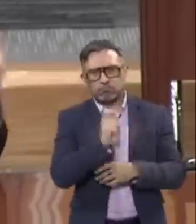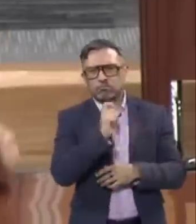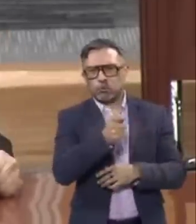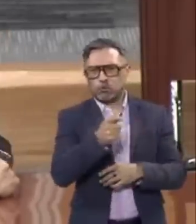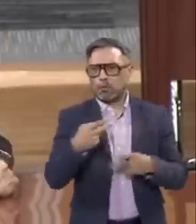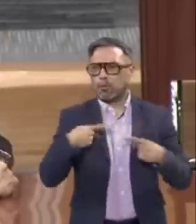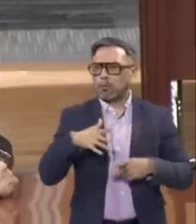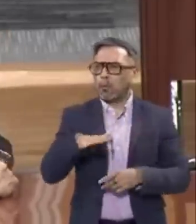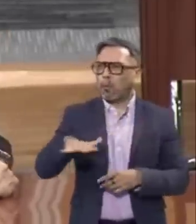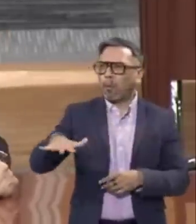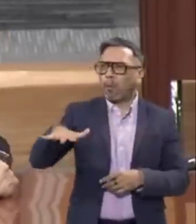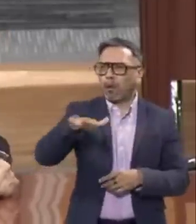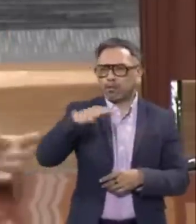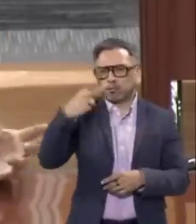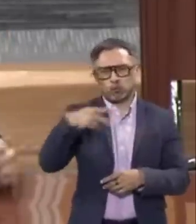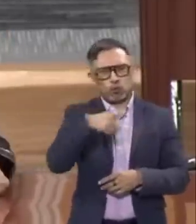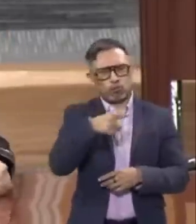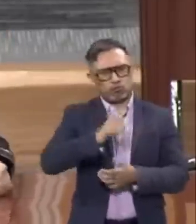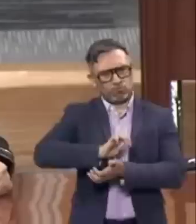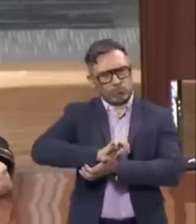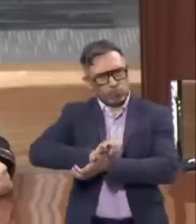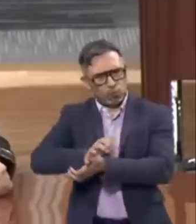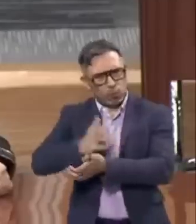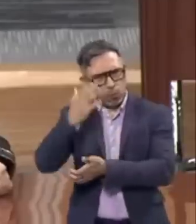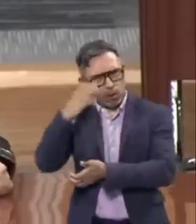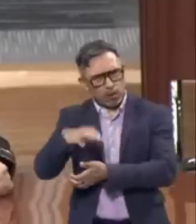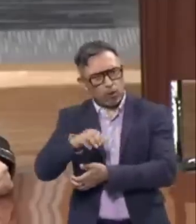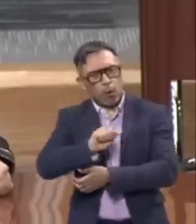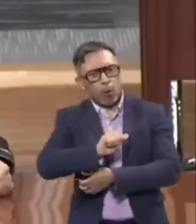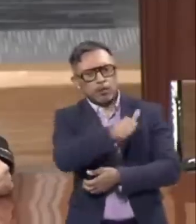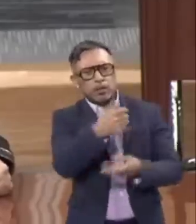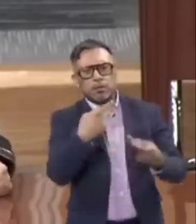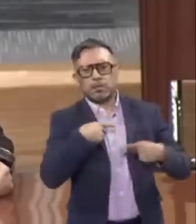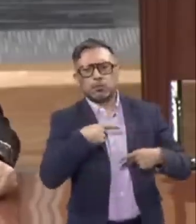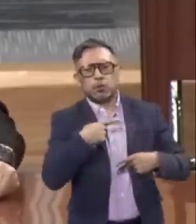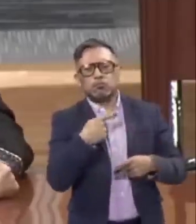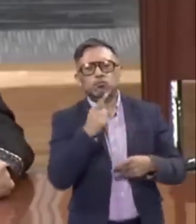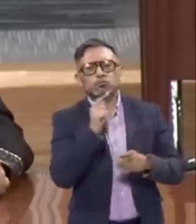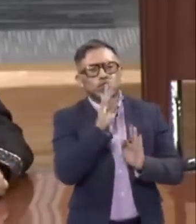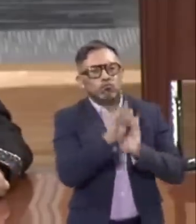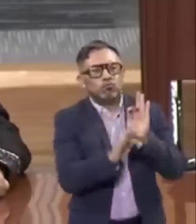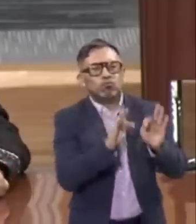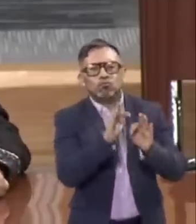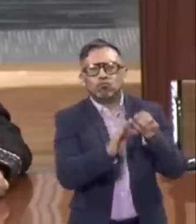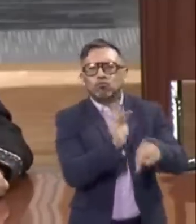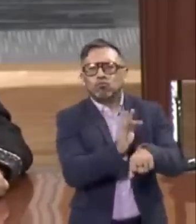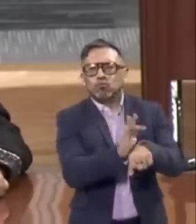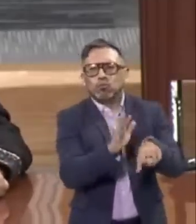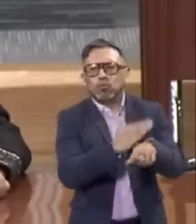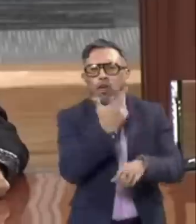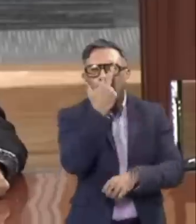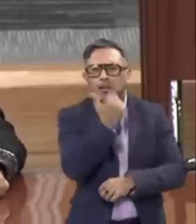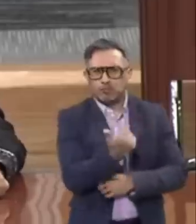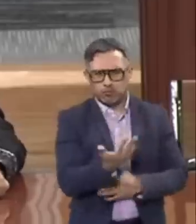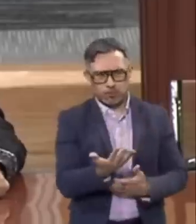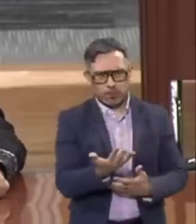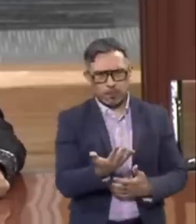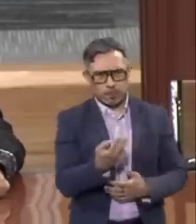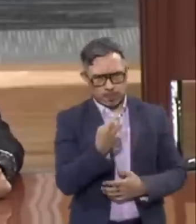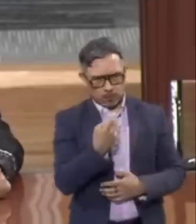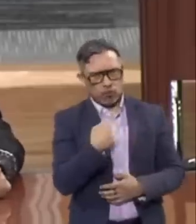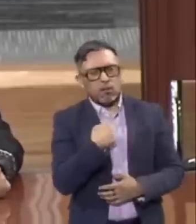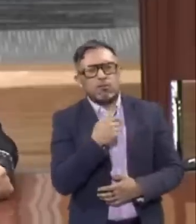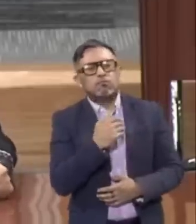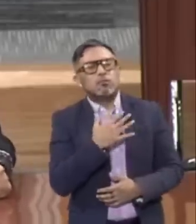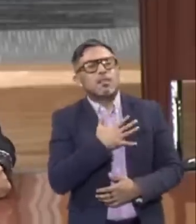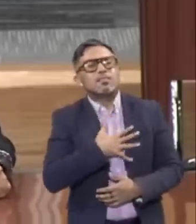nuestra gente. ¿Por qué con otros son tan serviles? Seré curiosa, señor consejero, ¿de